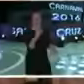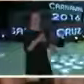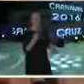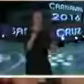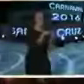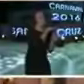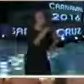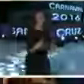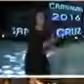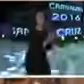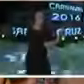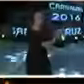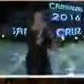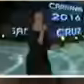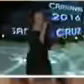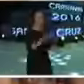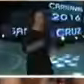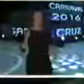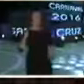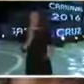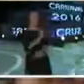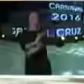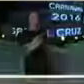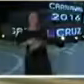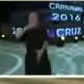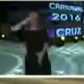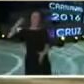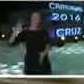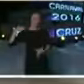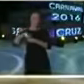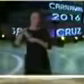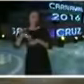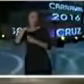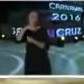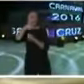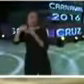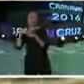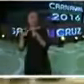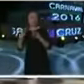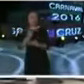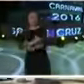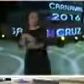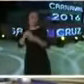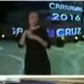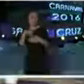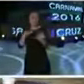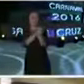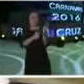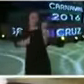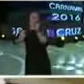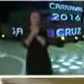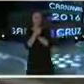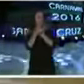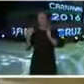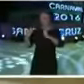las barbas se lleva la sangre. En eso yo voy por delante. Dejémoslo, ya está bien, así